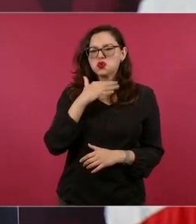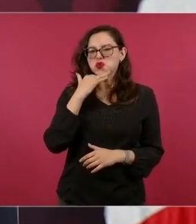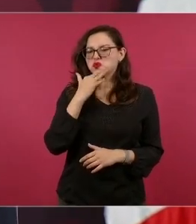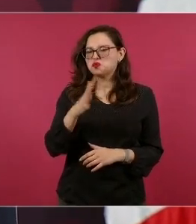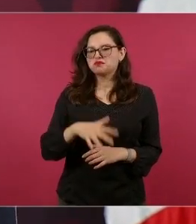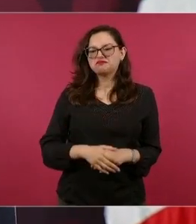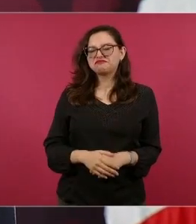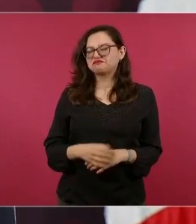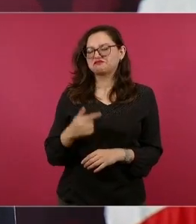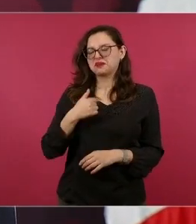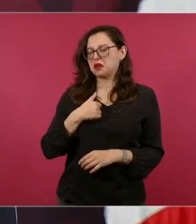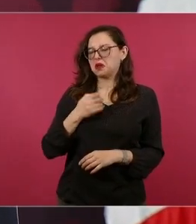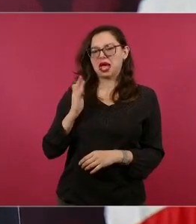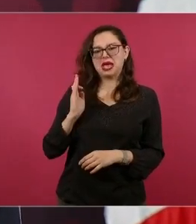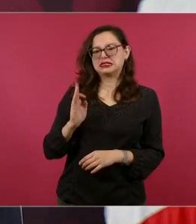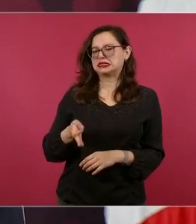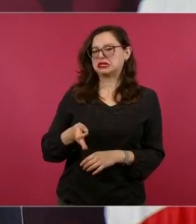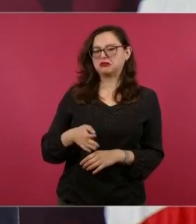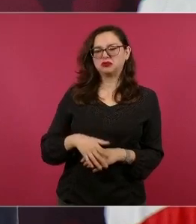piloto.